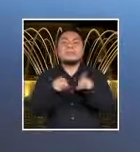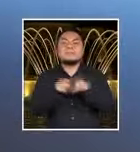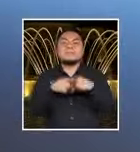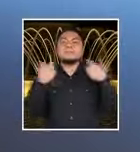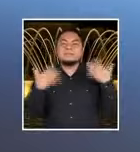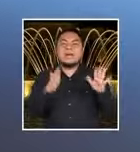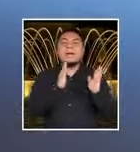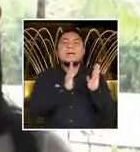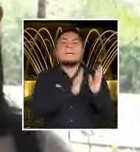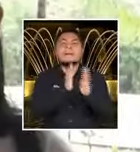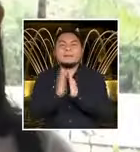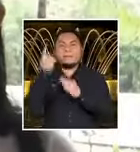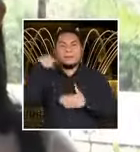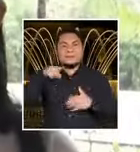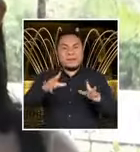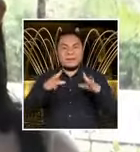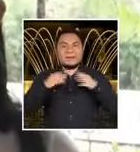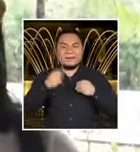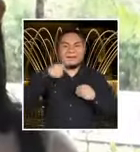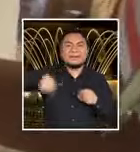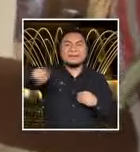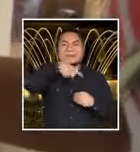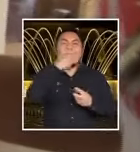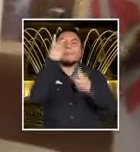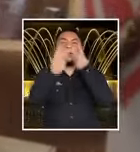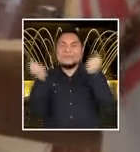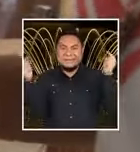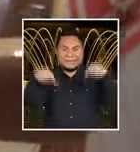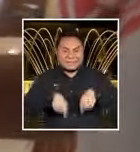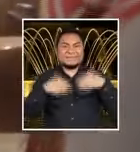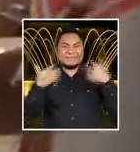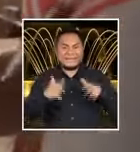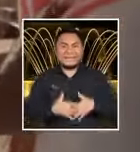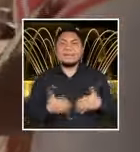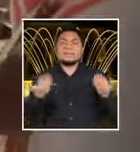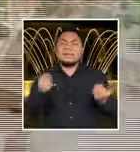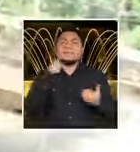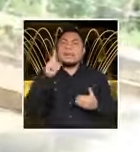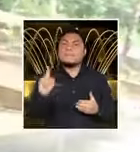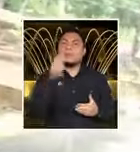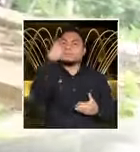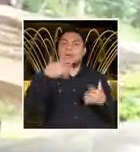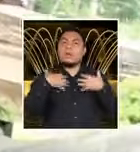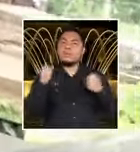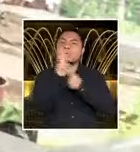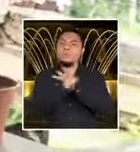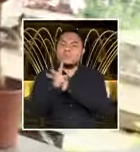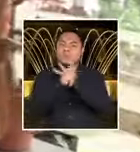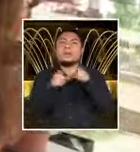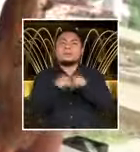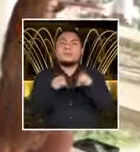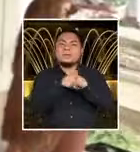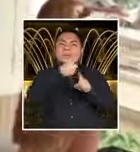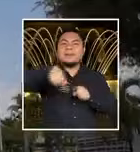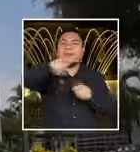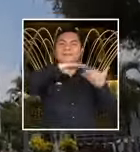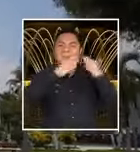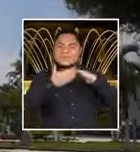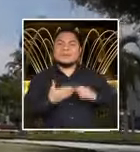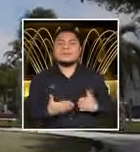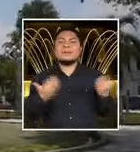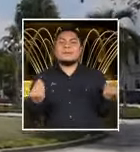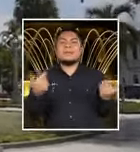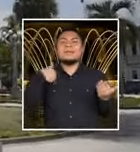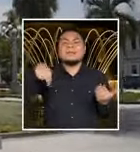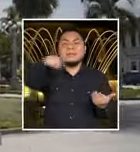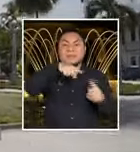se viene preparando para recibir a nuestros visitantes, priorizando tu salud y la de nuestra comunidad.